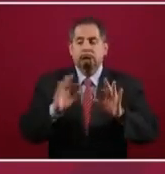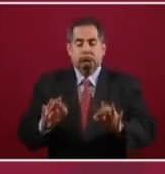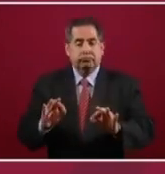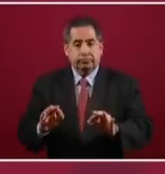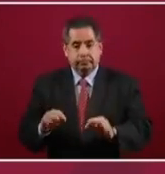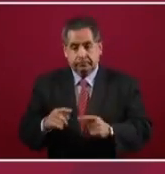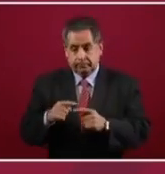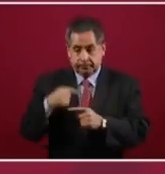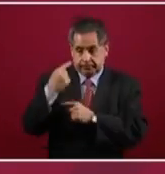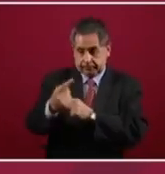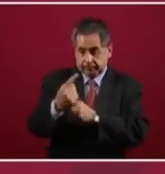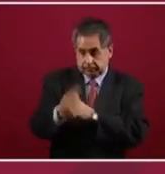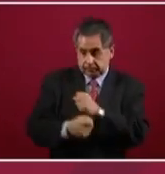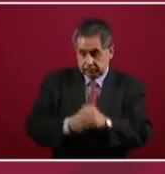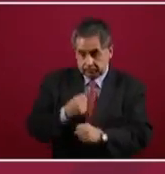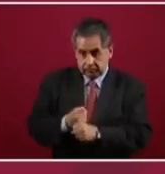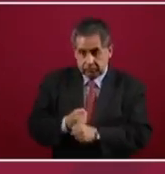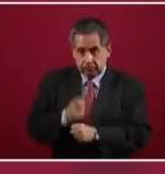el año próximo